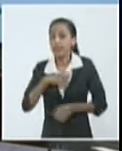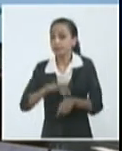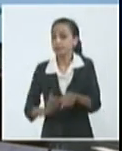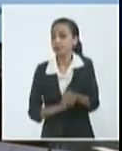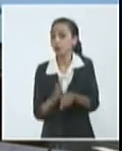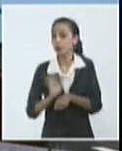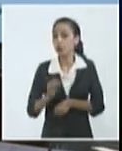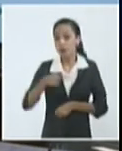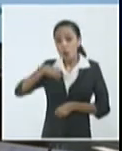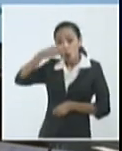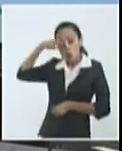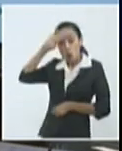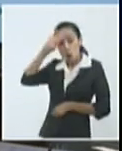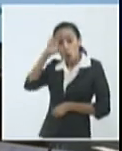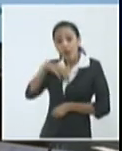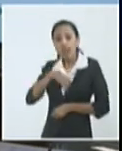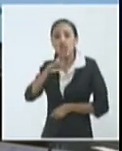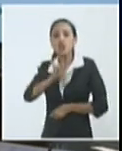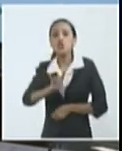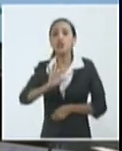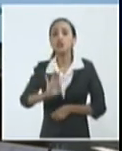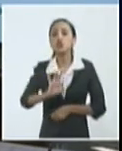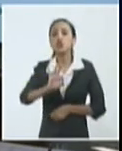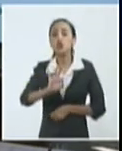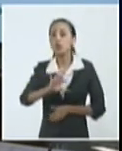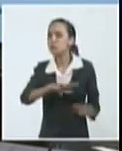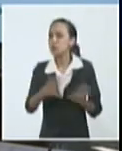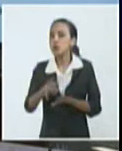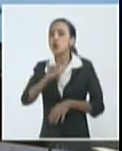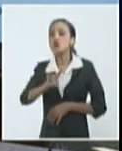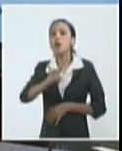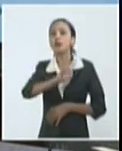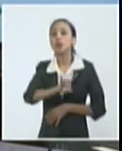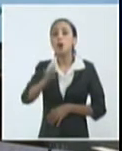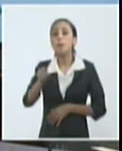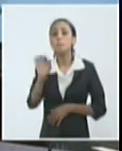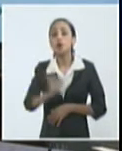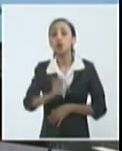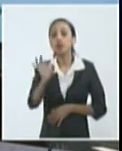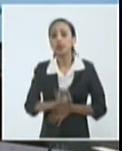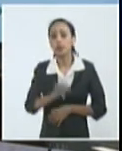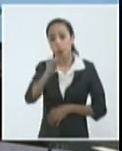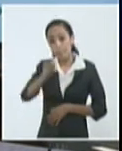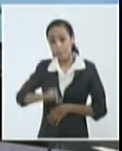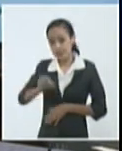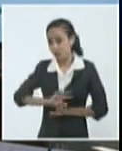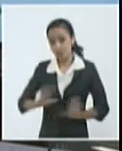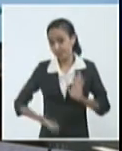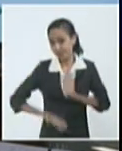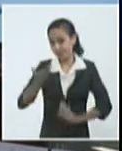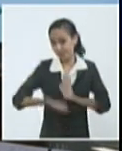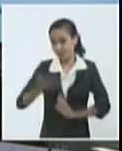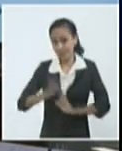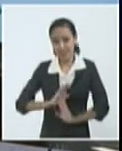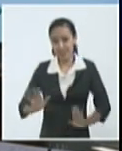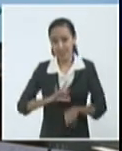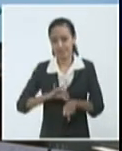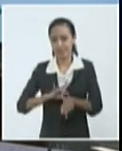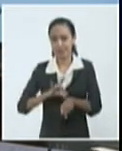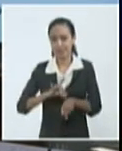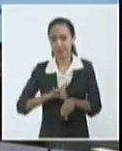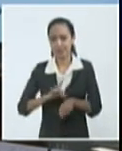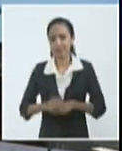Cuba presenta un 98, ya casi un 99% de casos recuperados de la enfermedad.